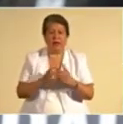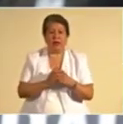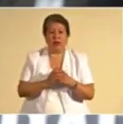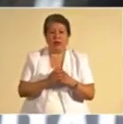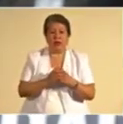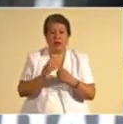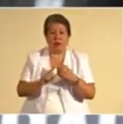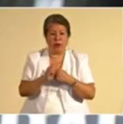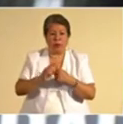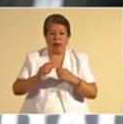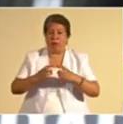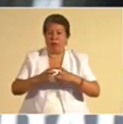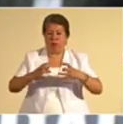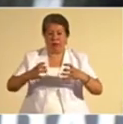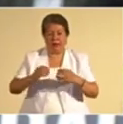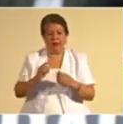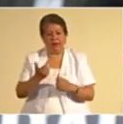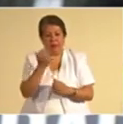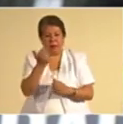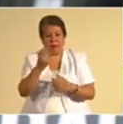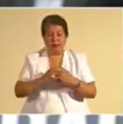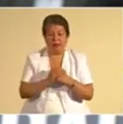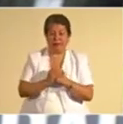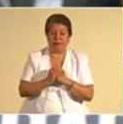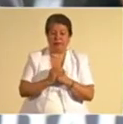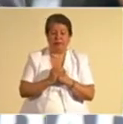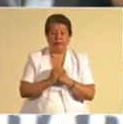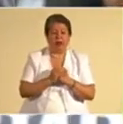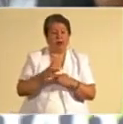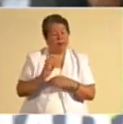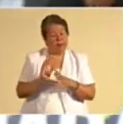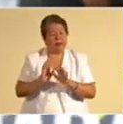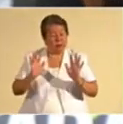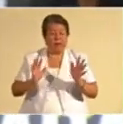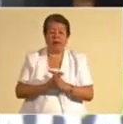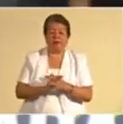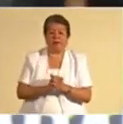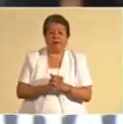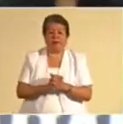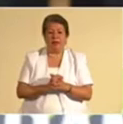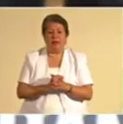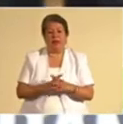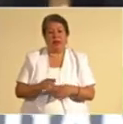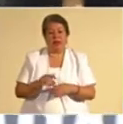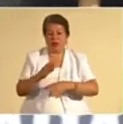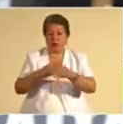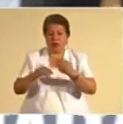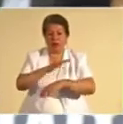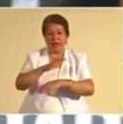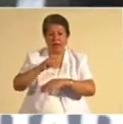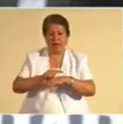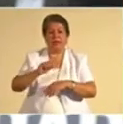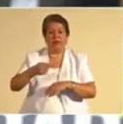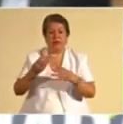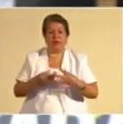de inflación que impactara en el municipio. Pero bueno, creo que en términos generales es